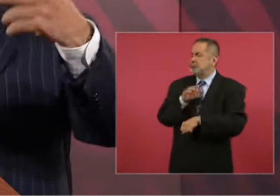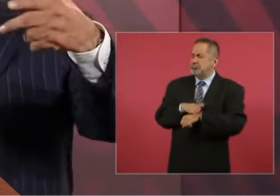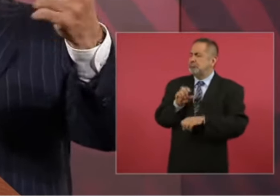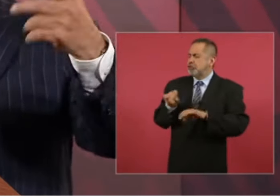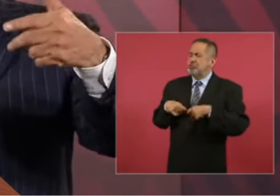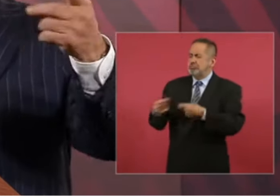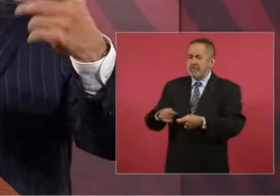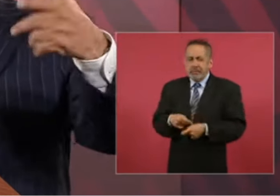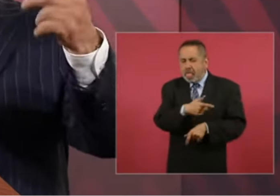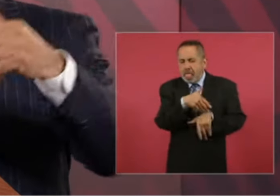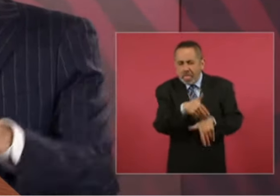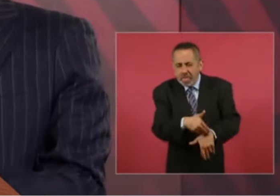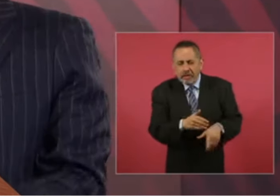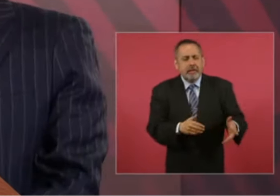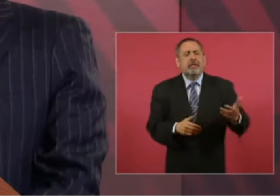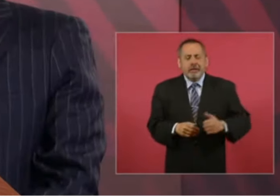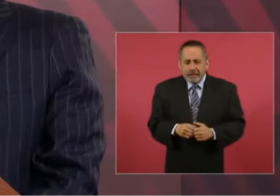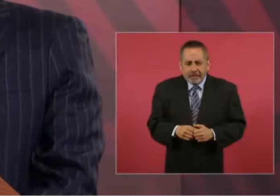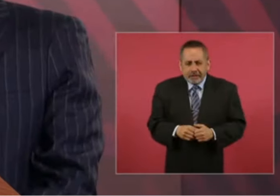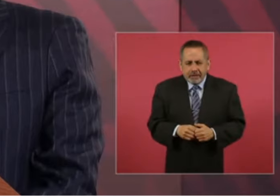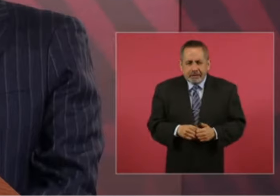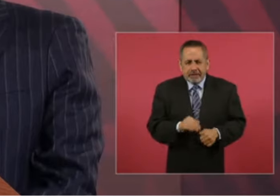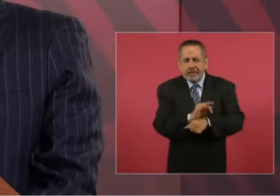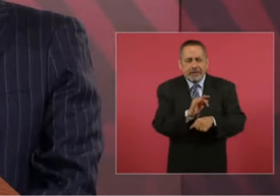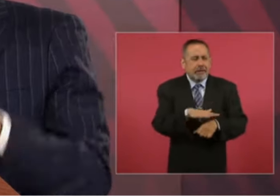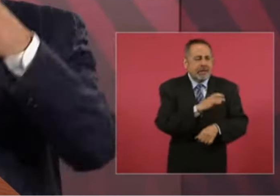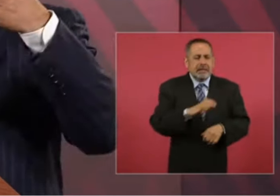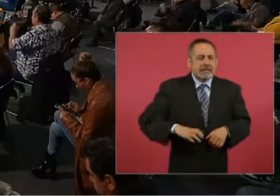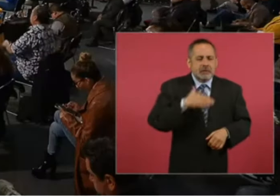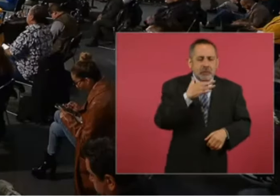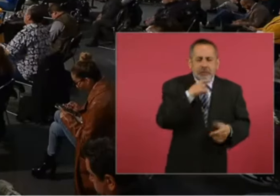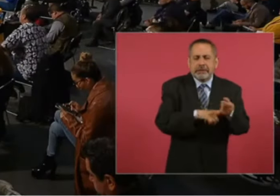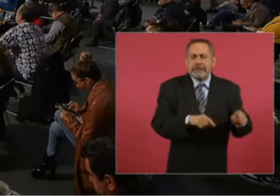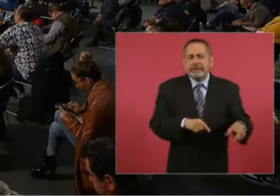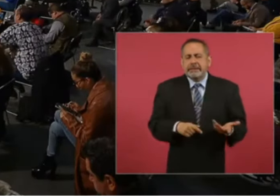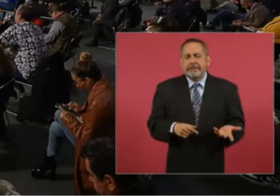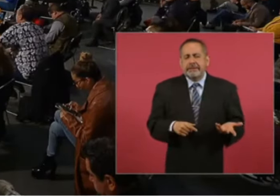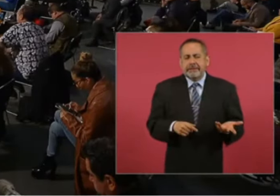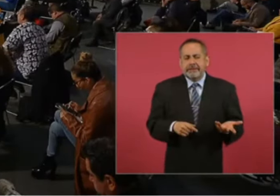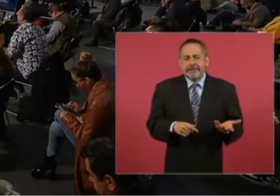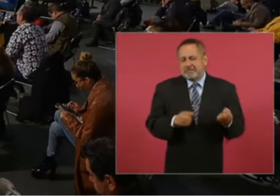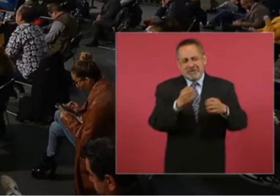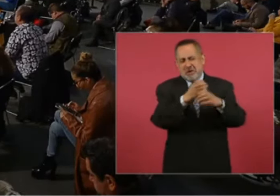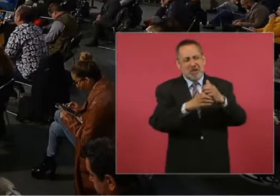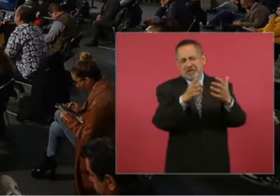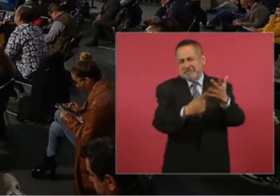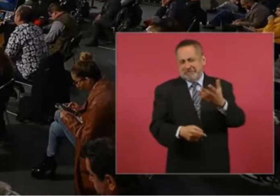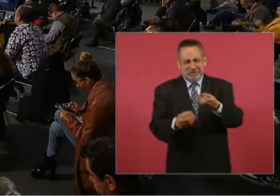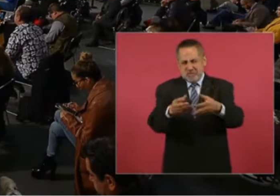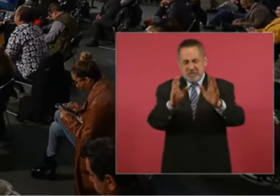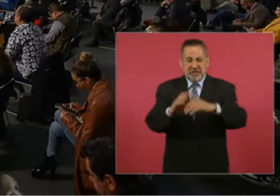registros a los candidatos y muchas otras cosas.